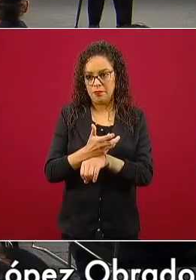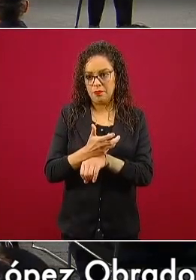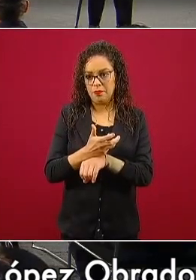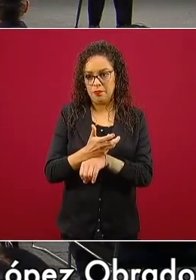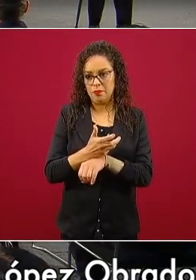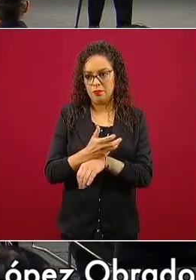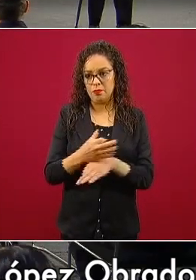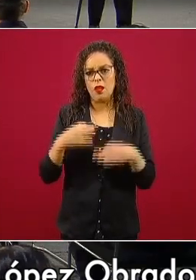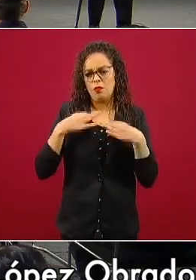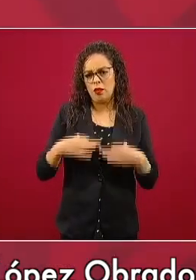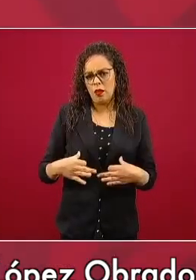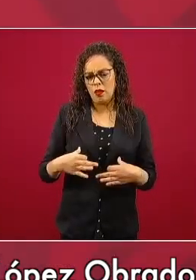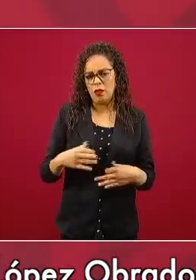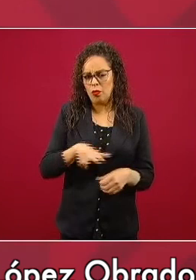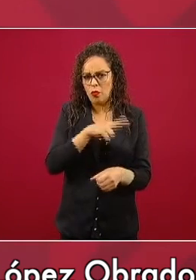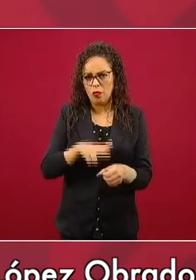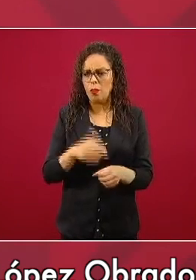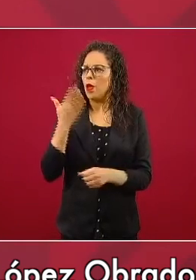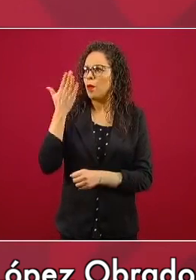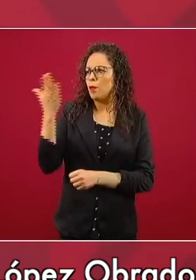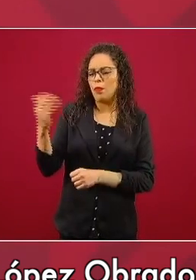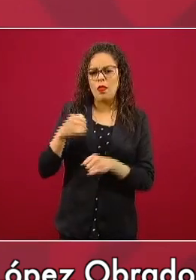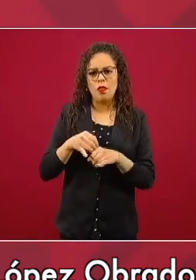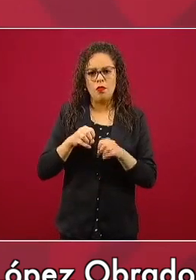Queremos informe sobre este caso.